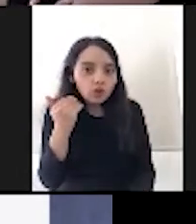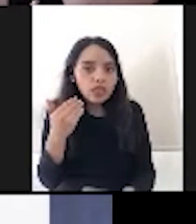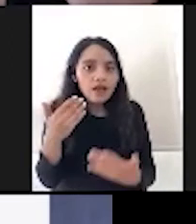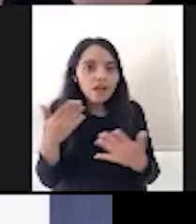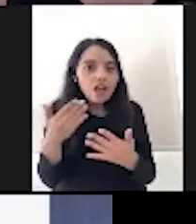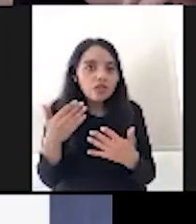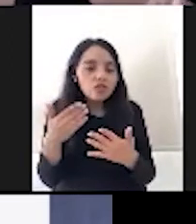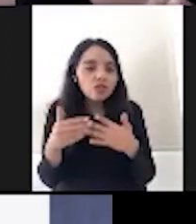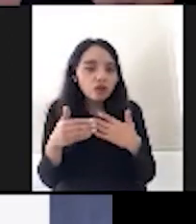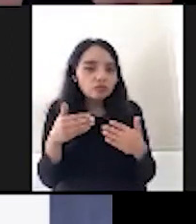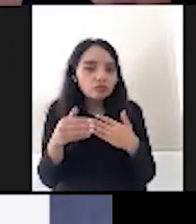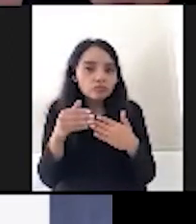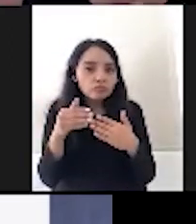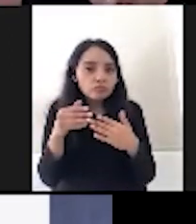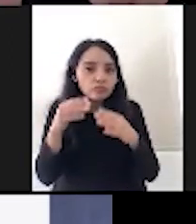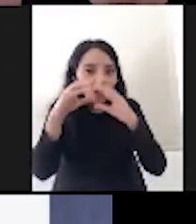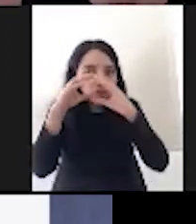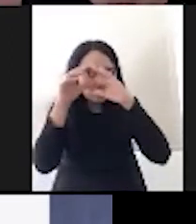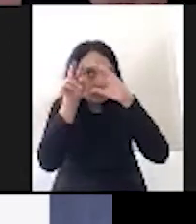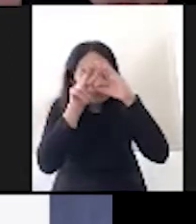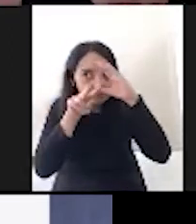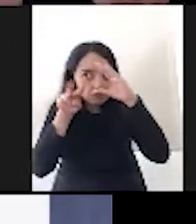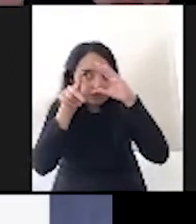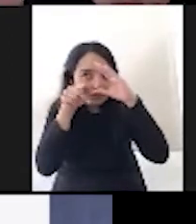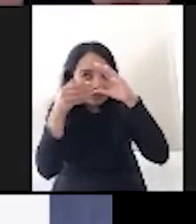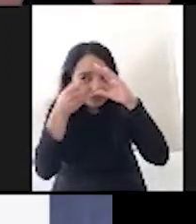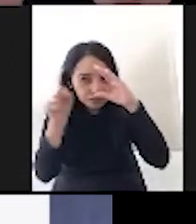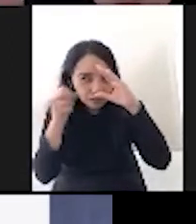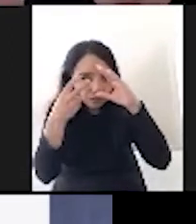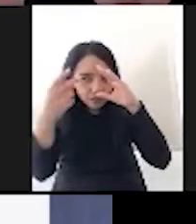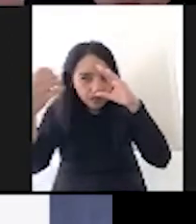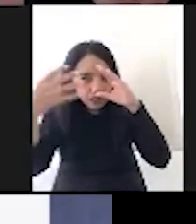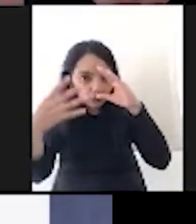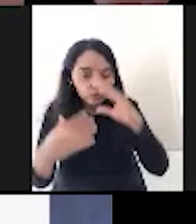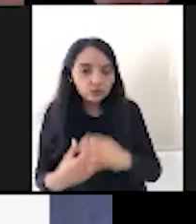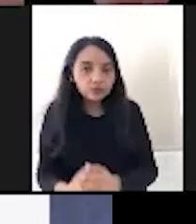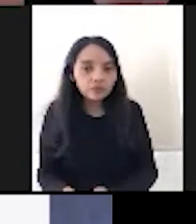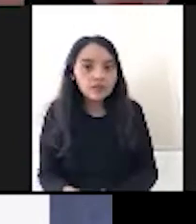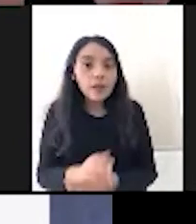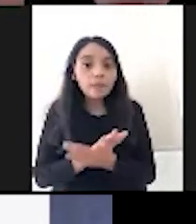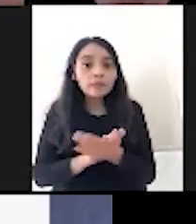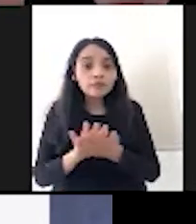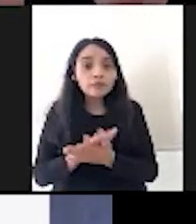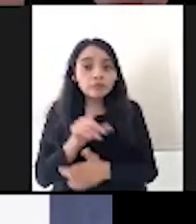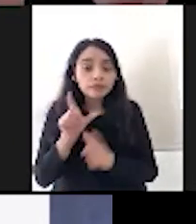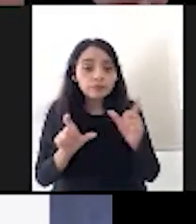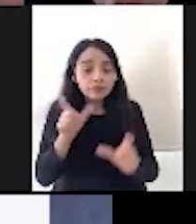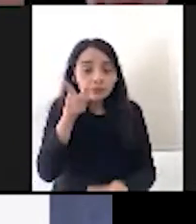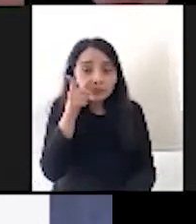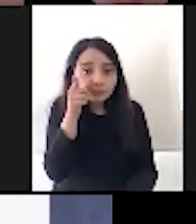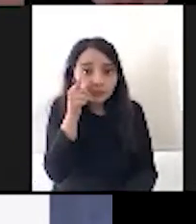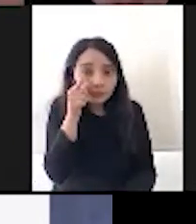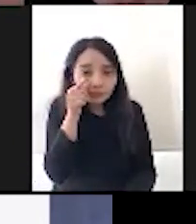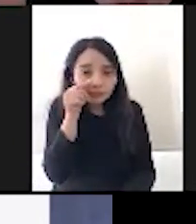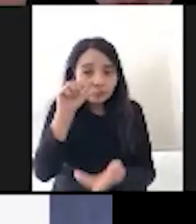región de su campo visual que no es capaz de percibir la luz. Por ejemplo, en personas con pérdida de la visión central, como es la degeneración